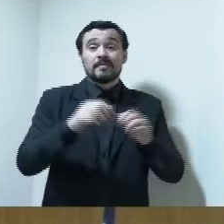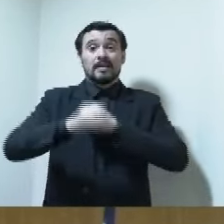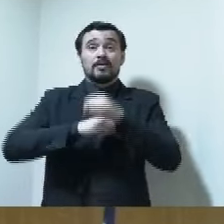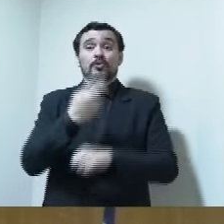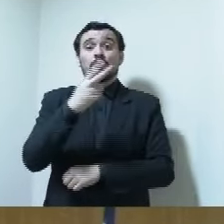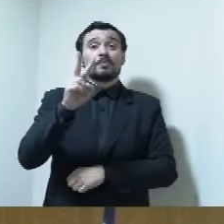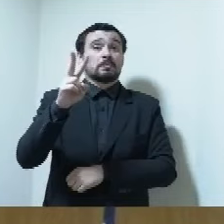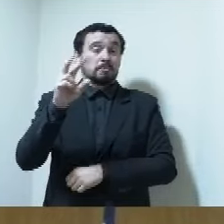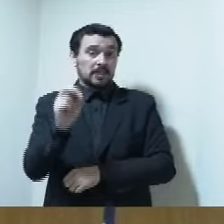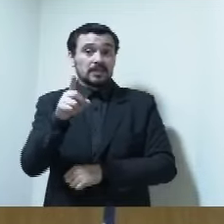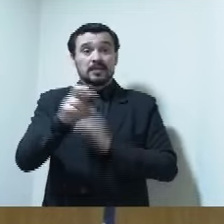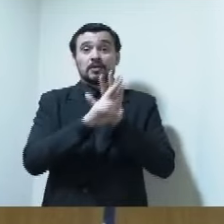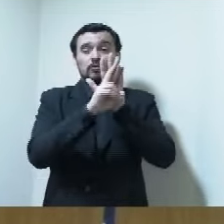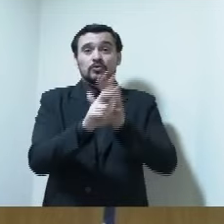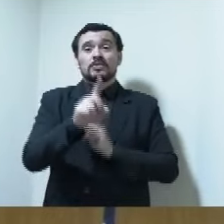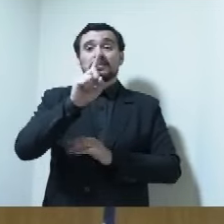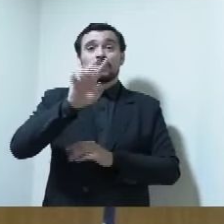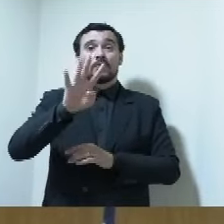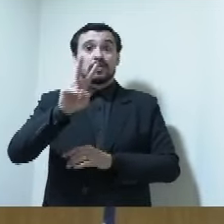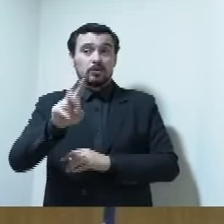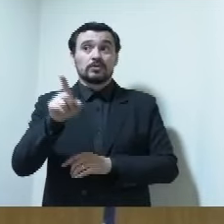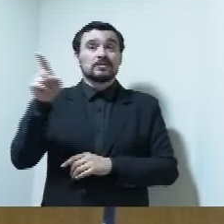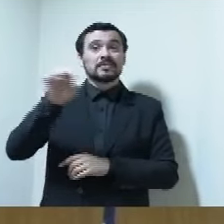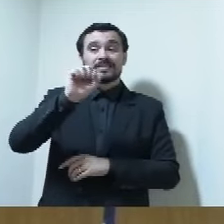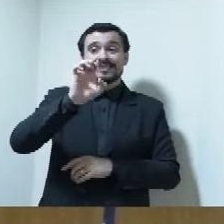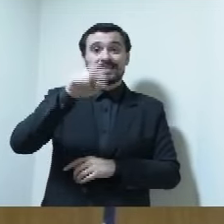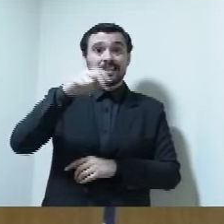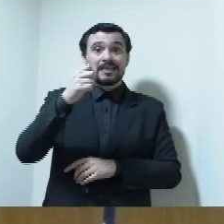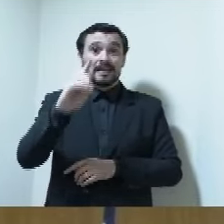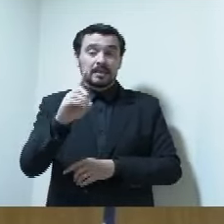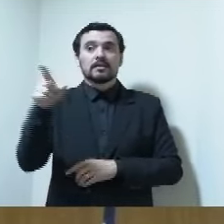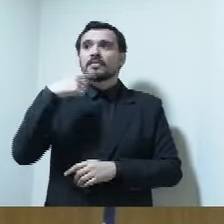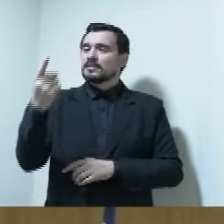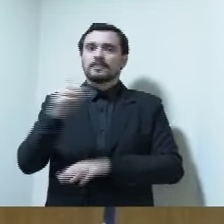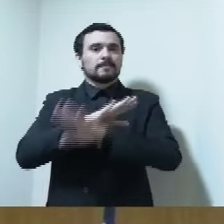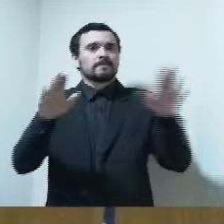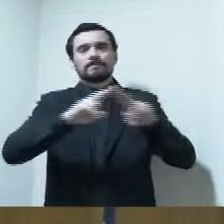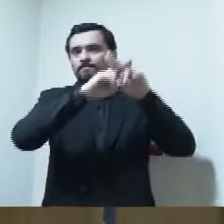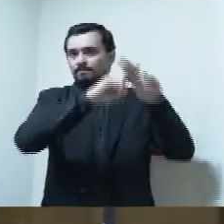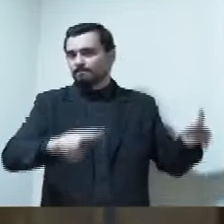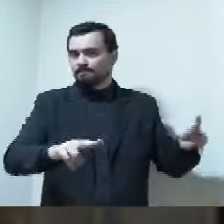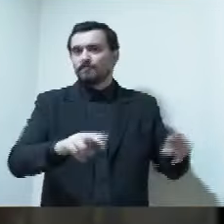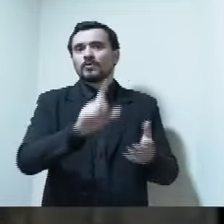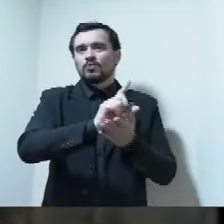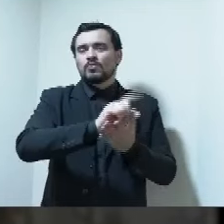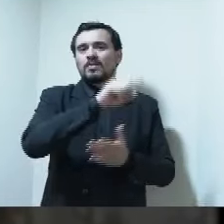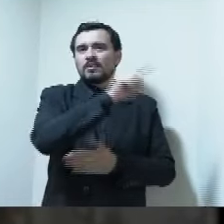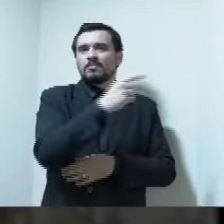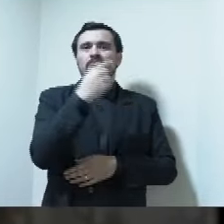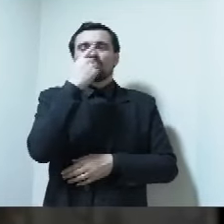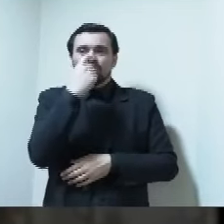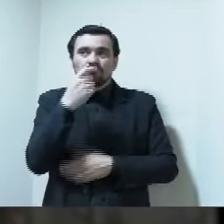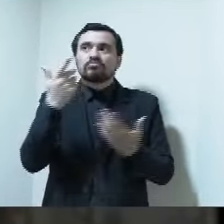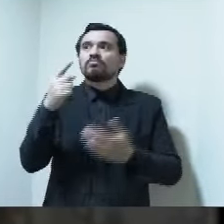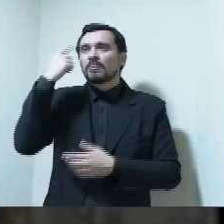la resolución 142 de la SENAT dispuso el cierre permanente de la DIAF, liberando el control de los puertos